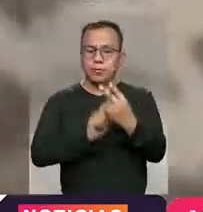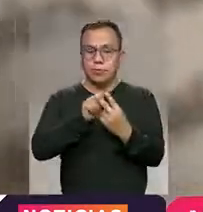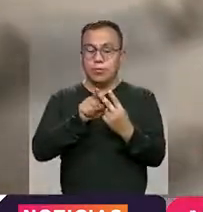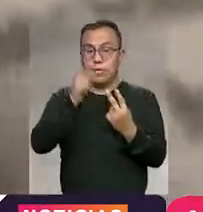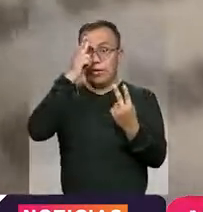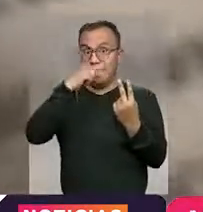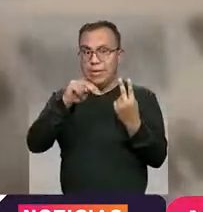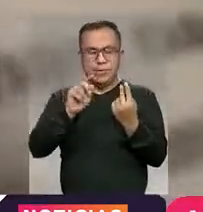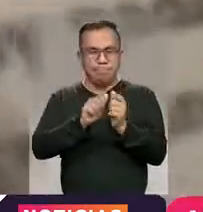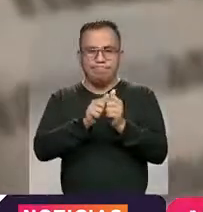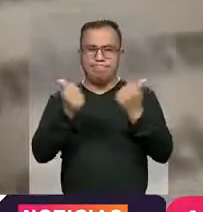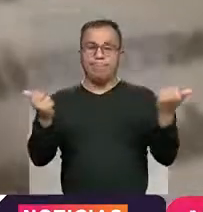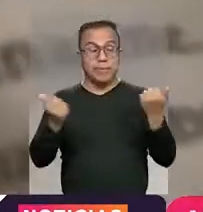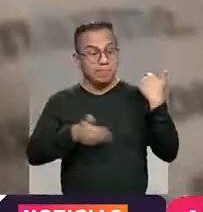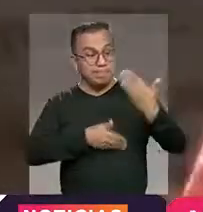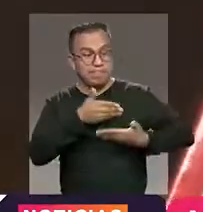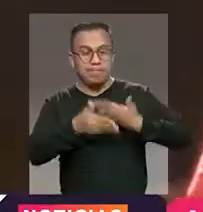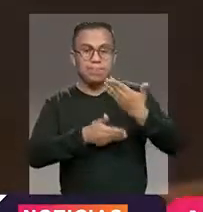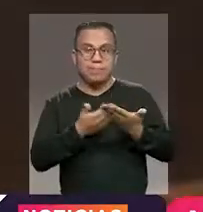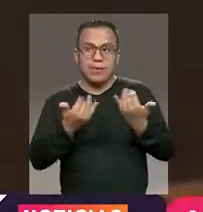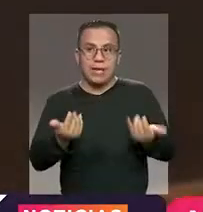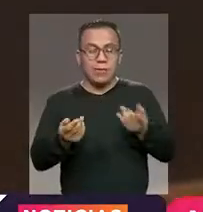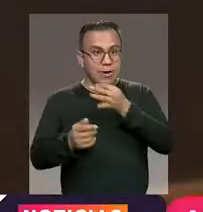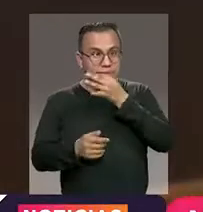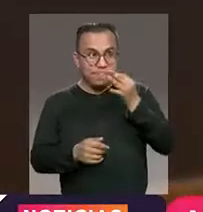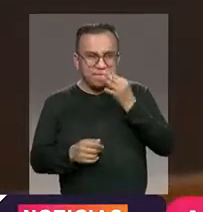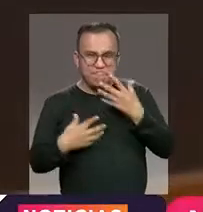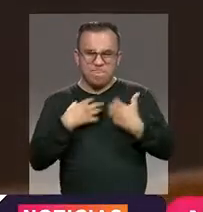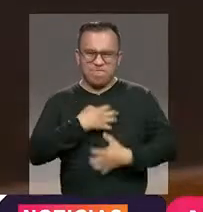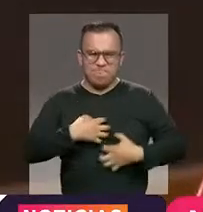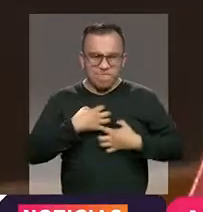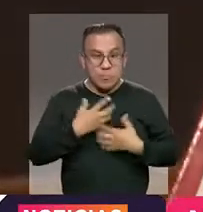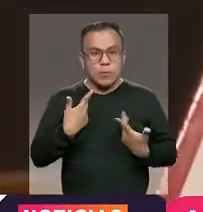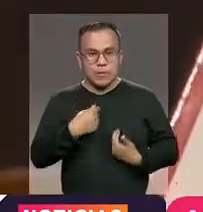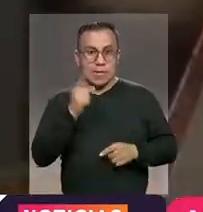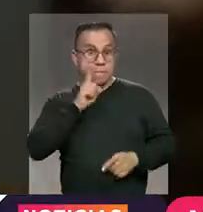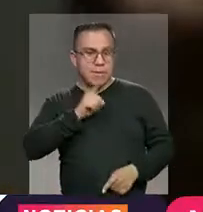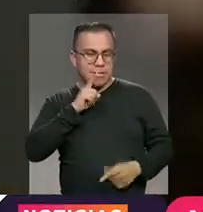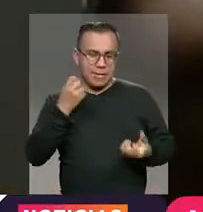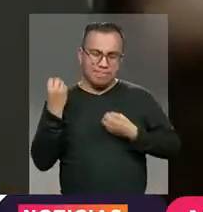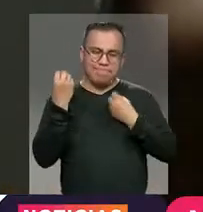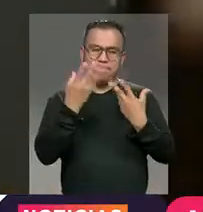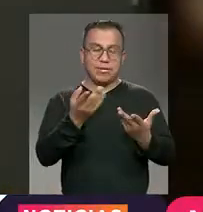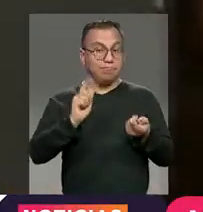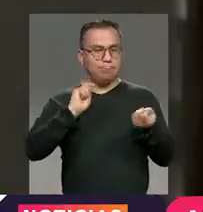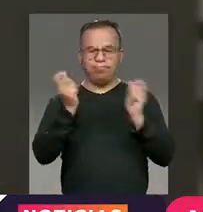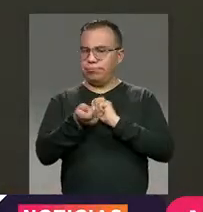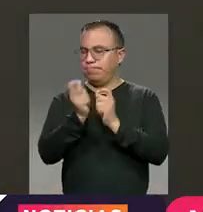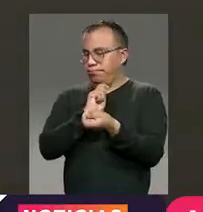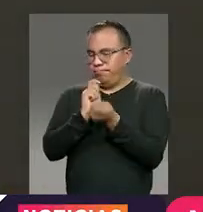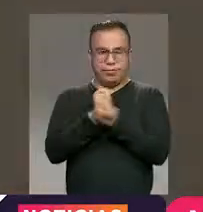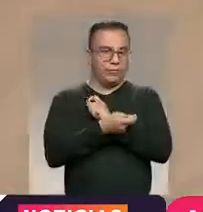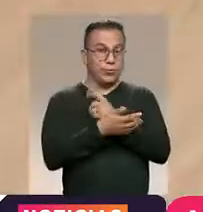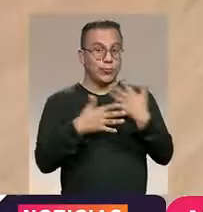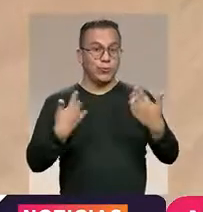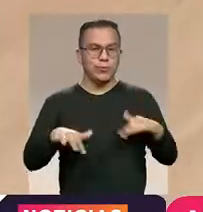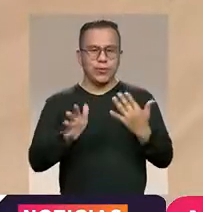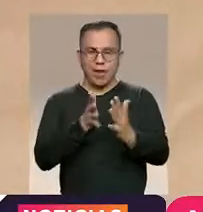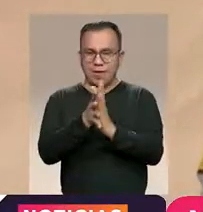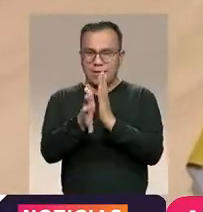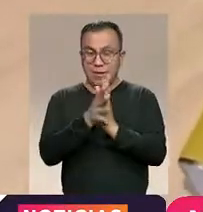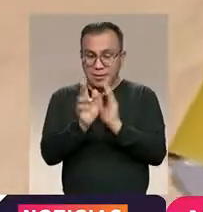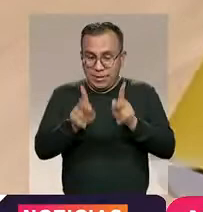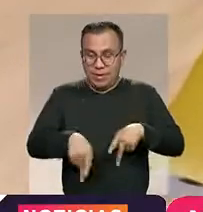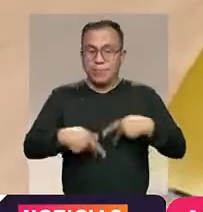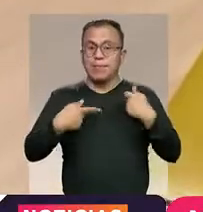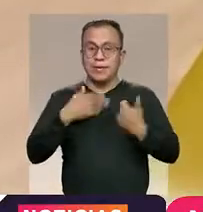hijos que se separa y en el proceso, los secretos, el rencor y las mentiras le brindan al lector giros inesperados. El relato evidencia que la vida